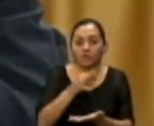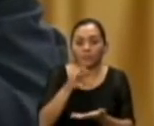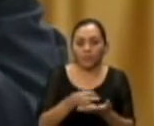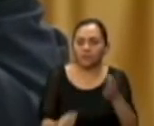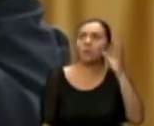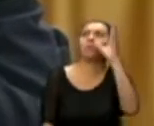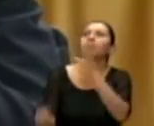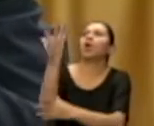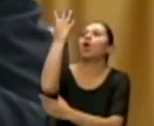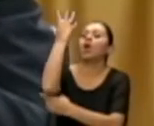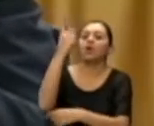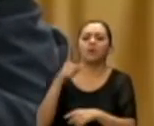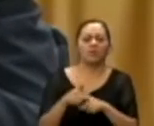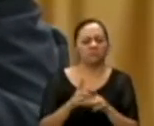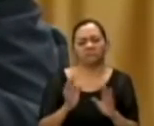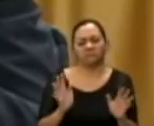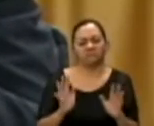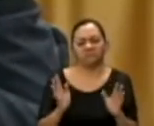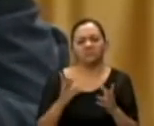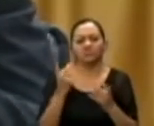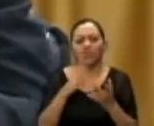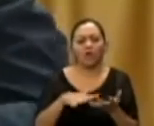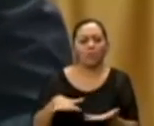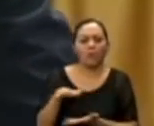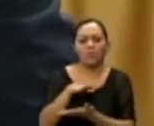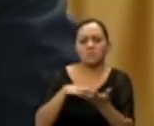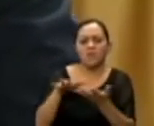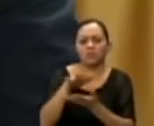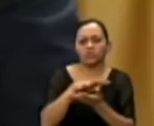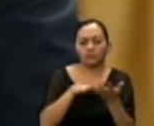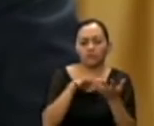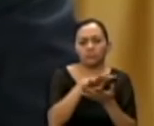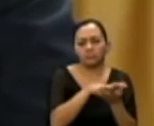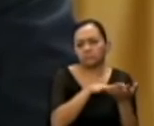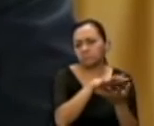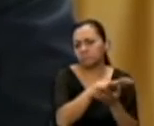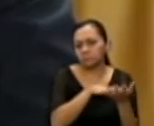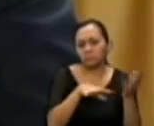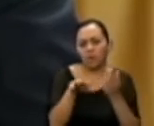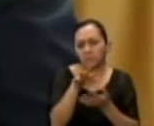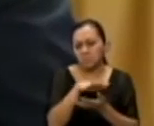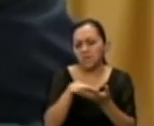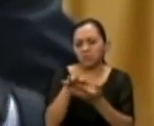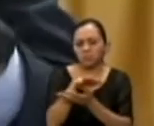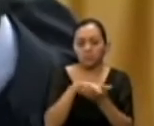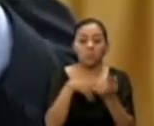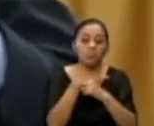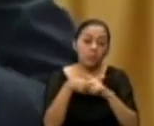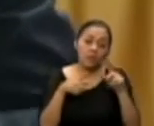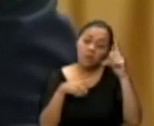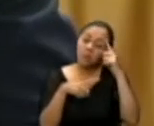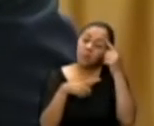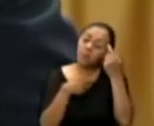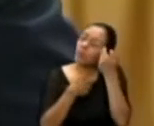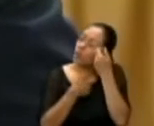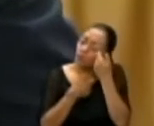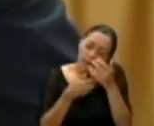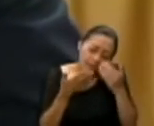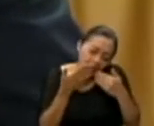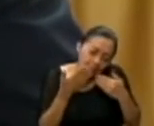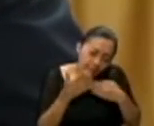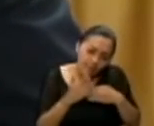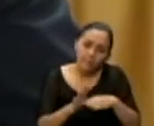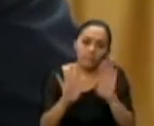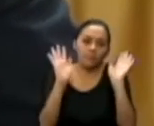es que hay una erupción inminente en el inminente perdón y mucho menos entonces pero suponiendo que eso sucediera pues